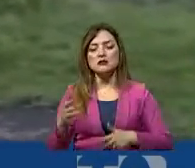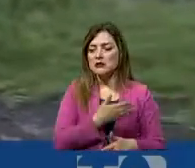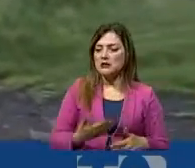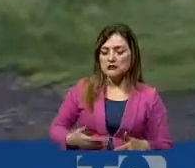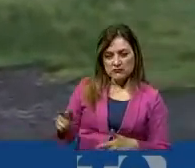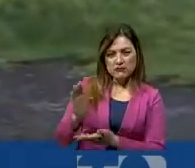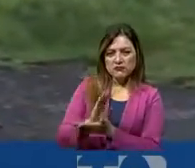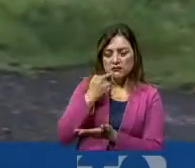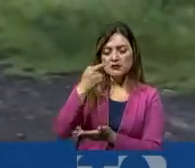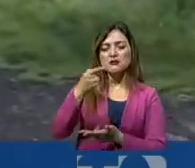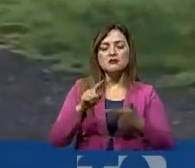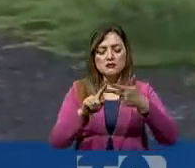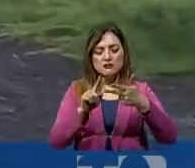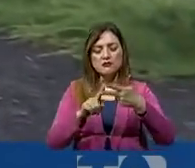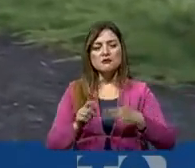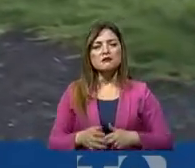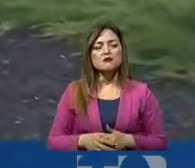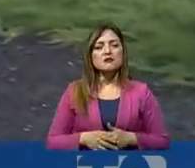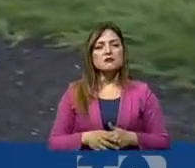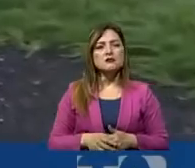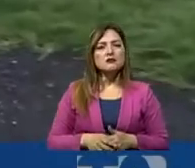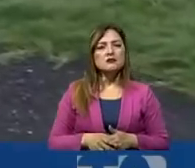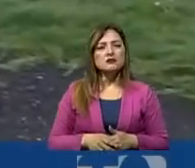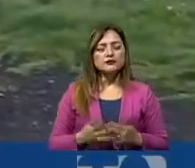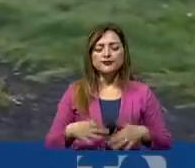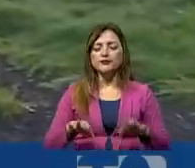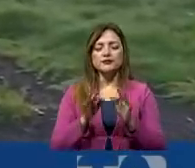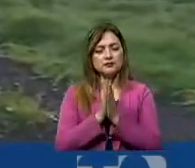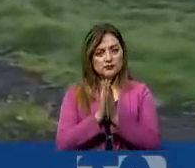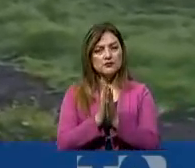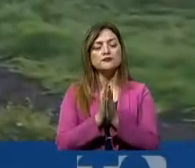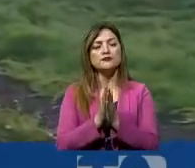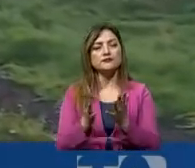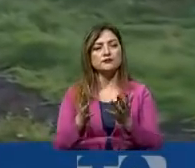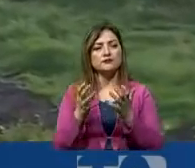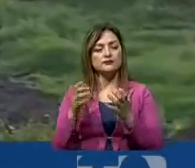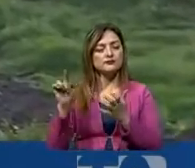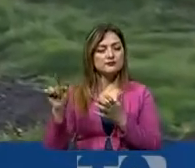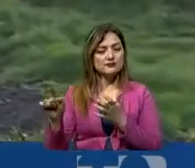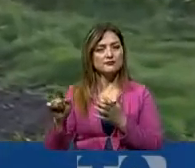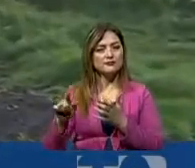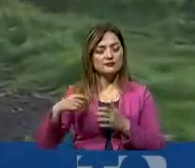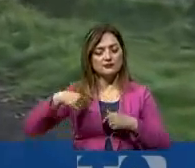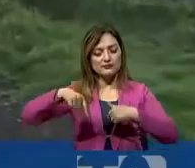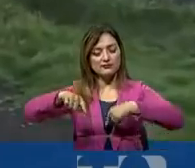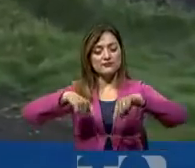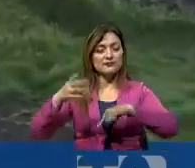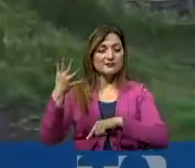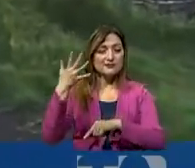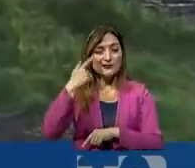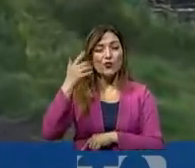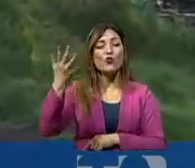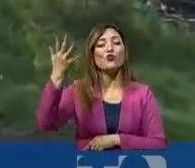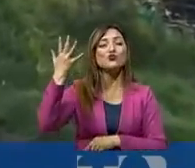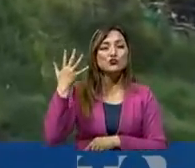presidente, hay un asunto muy importantísimo que queremos nosotros resaltar, que por aquí están haciendo paso diario desde hace mucho tiempo